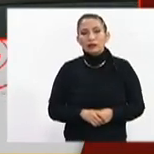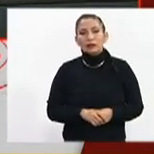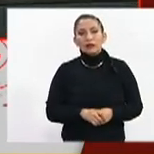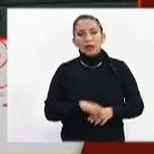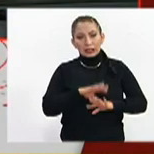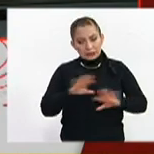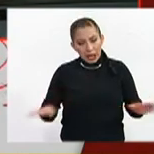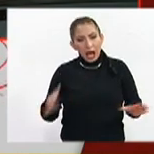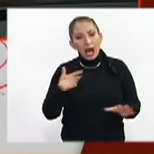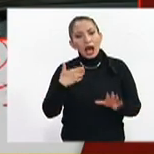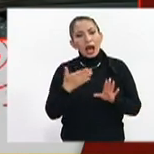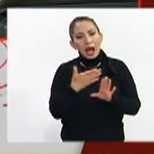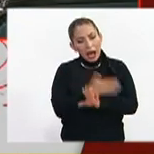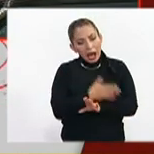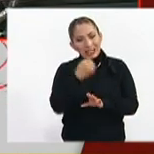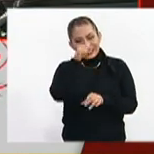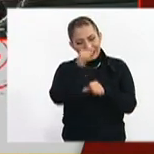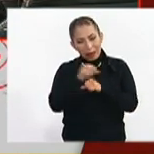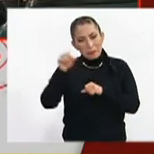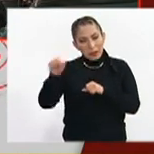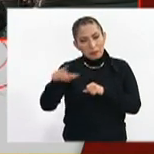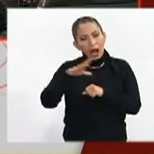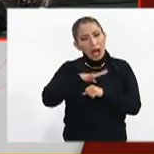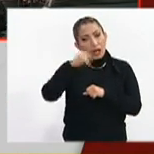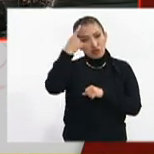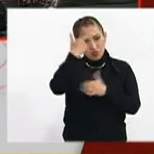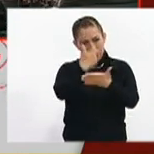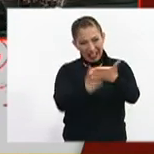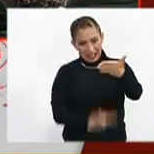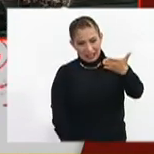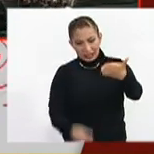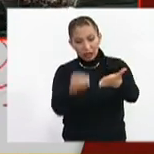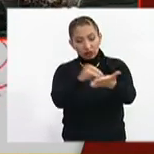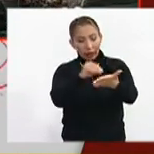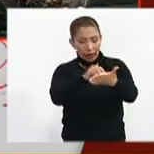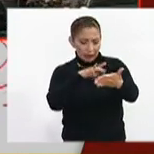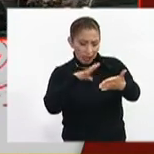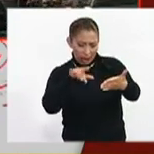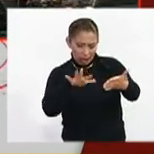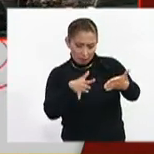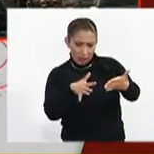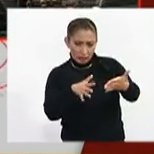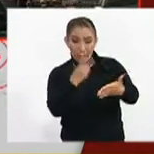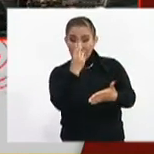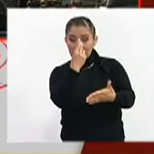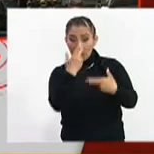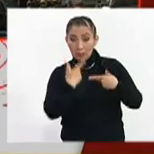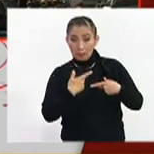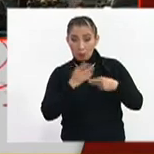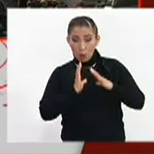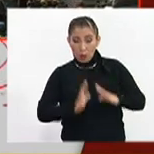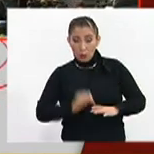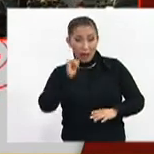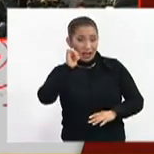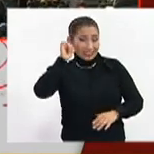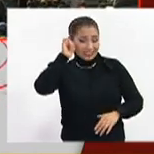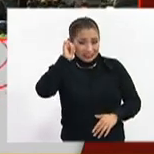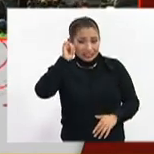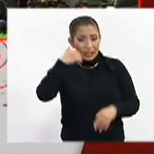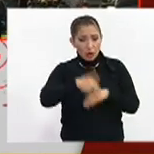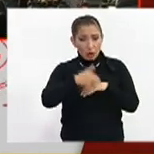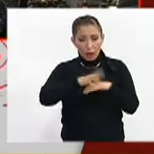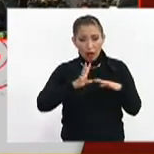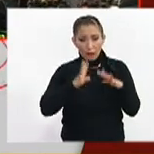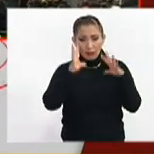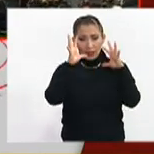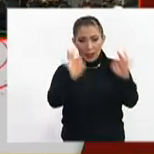el subsecretario informó que hay una lista, todavía quedan cerca de 25 cuerpos. Ayer la cifra